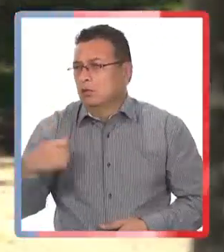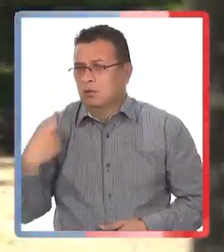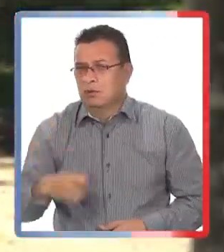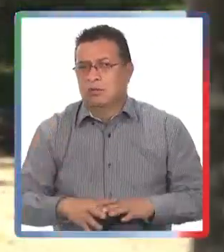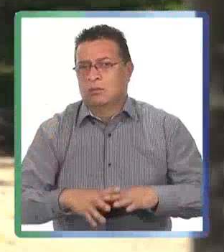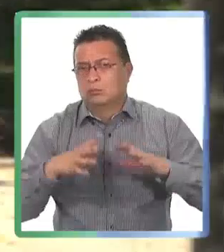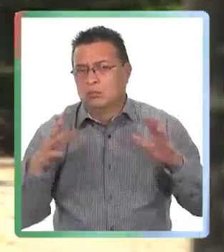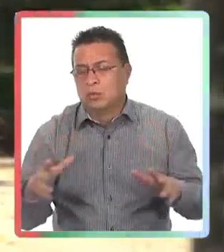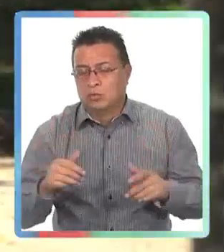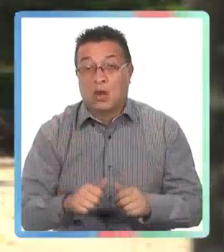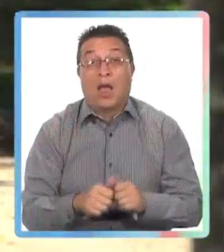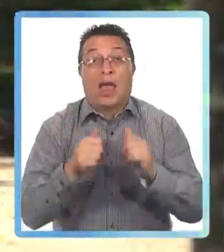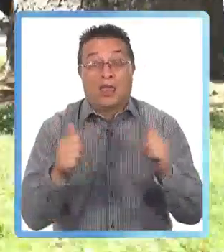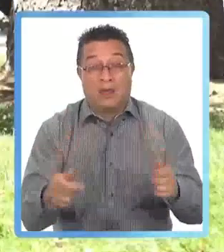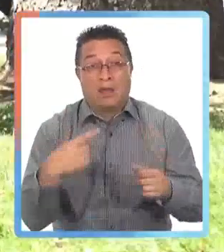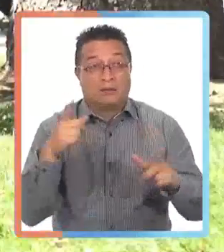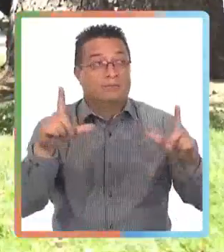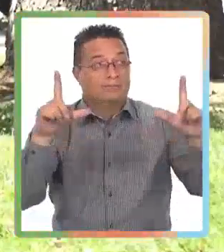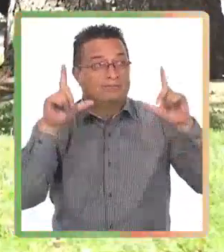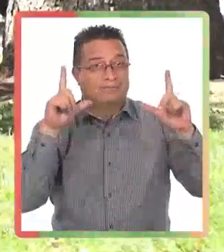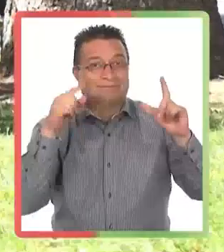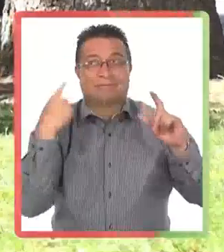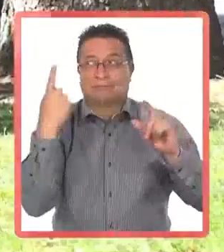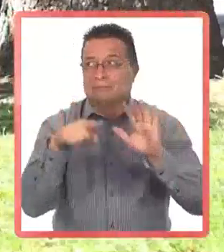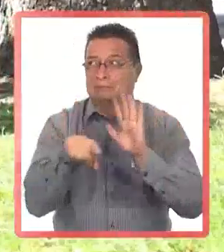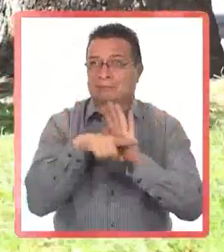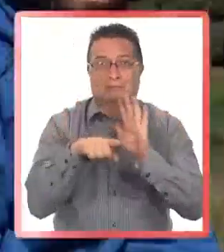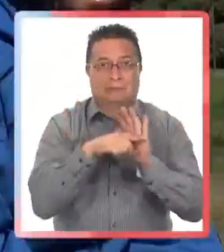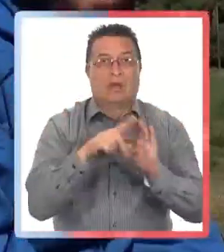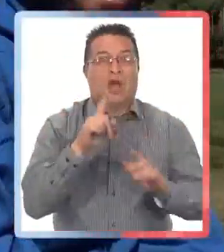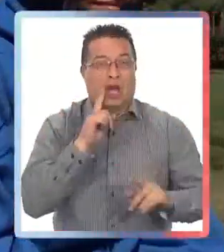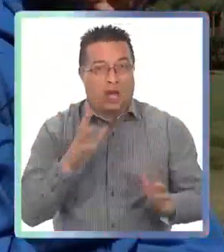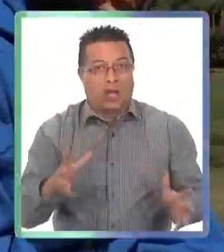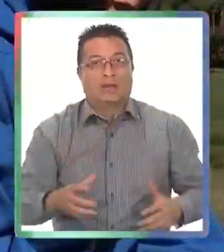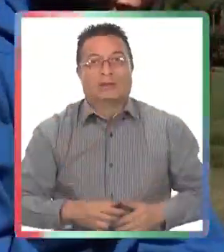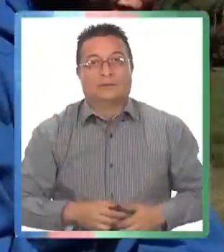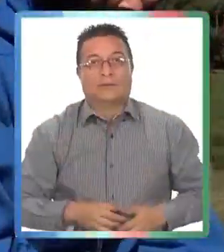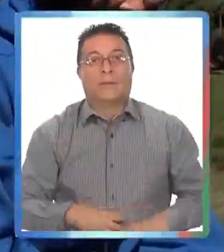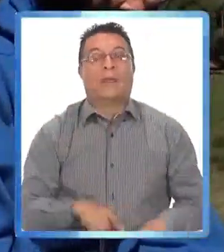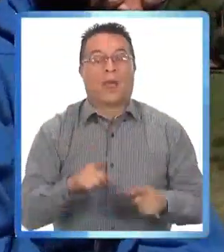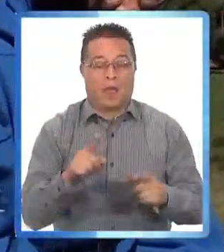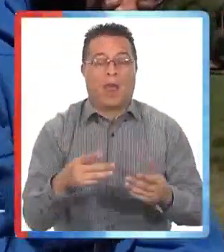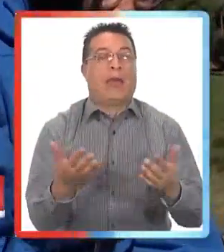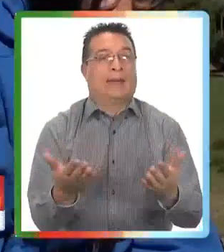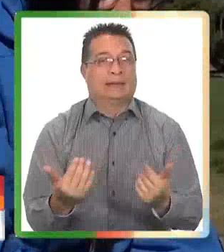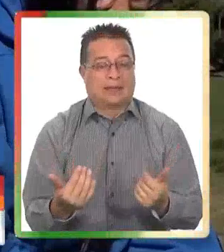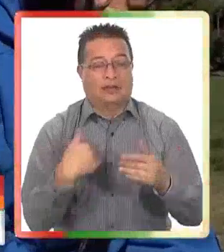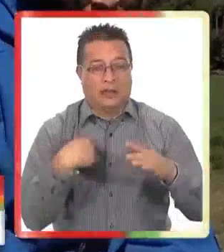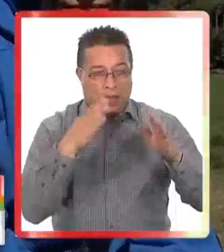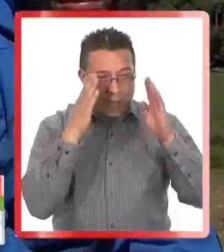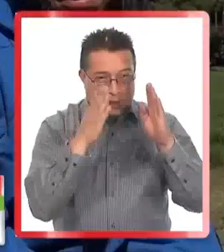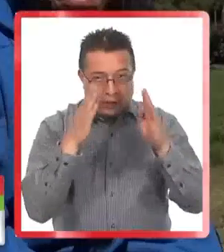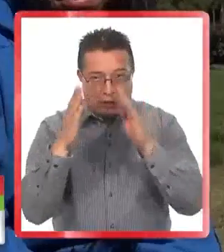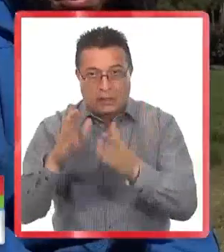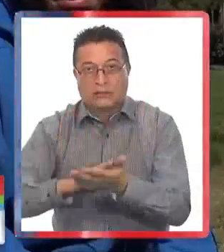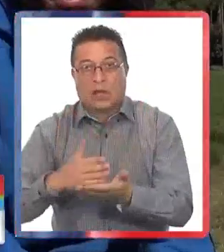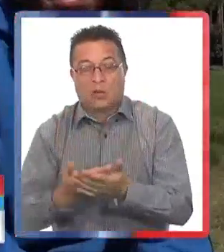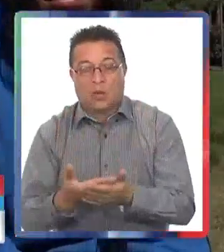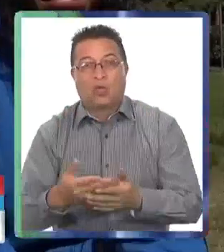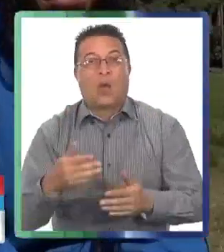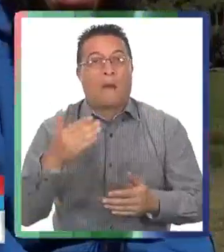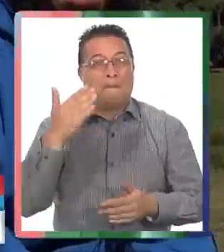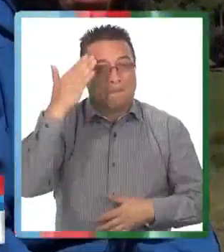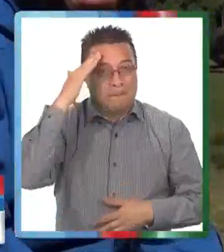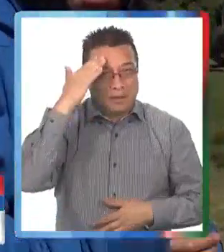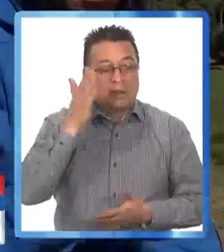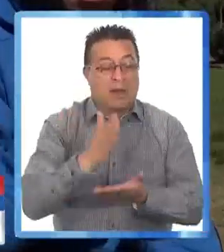desafío, más aún cuando el estigma social persiste. Creo que es necesario atender la salud mental, tiene que ser